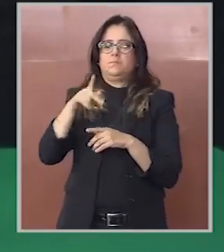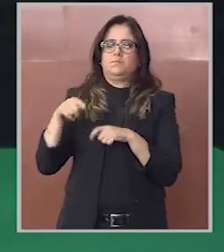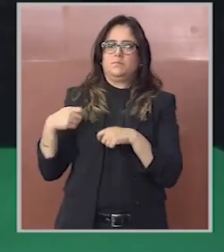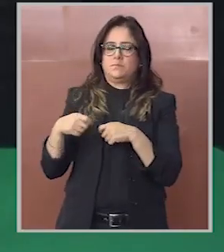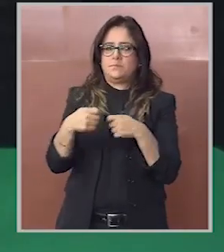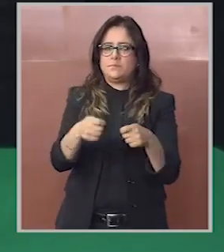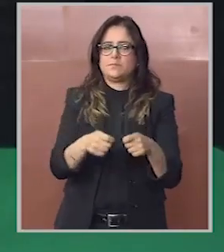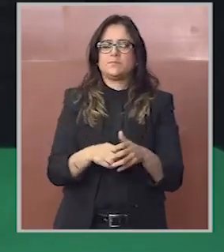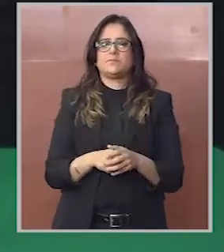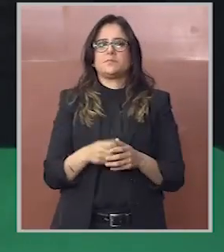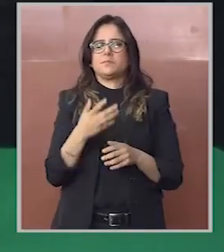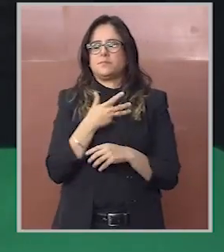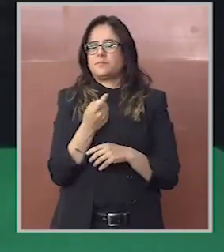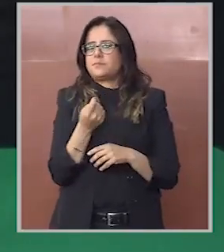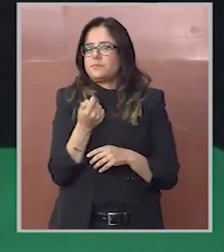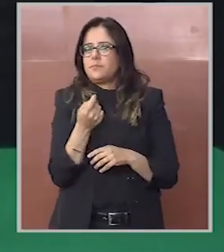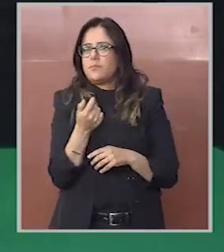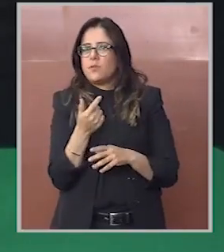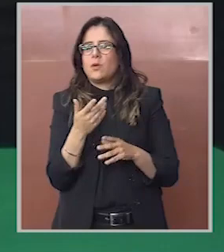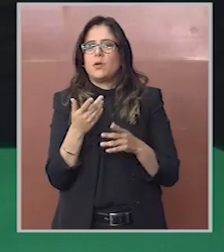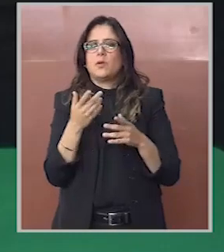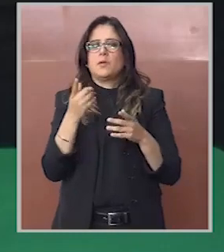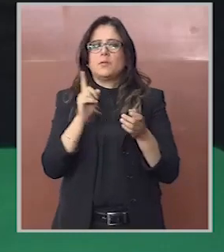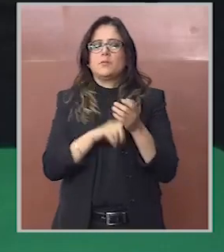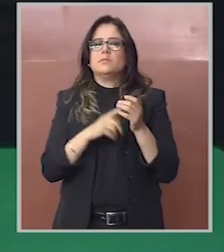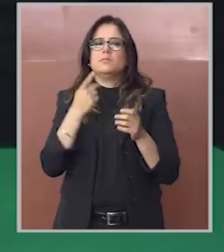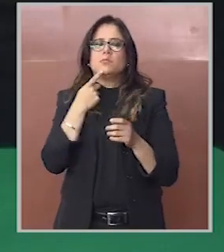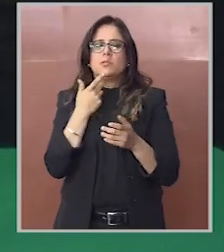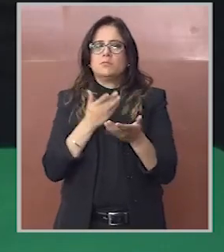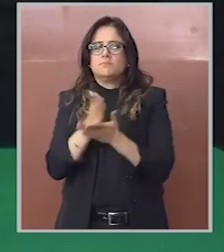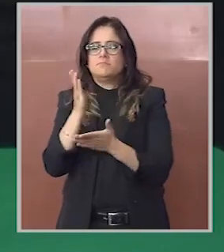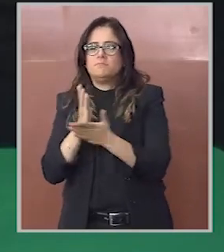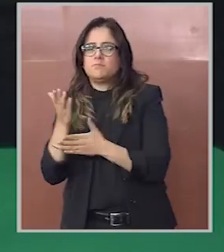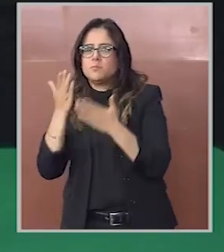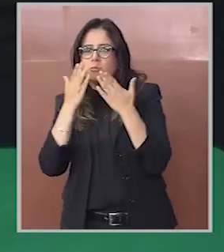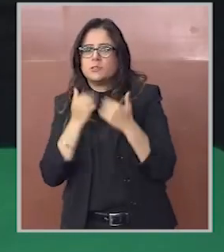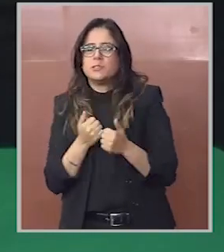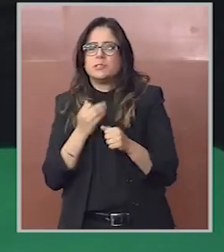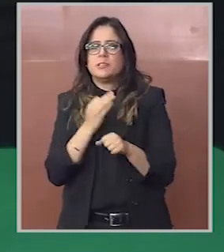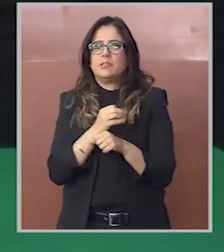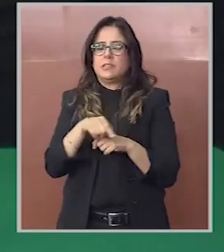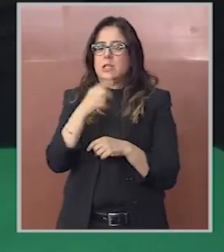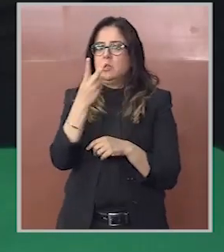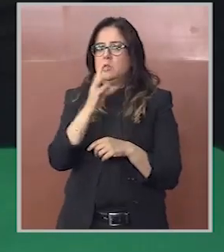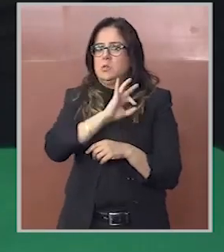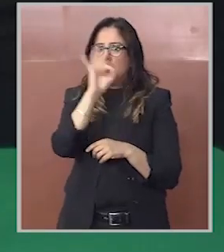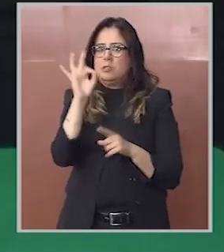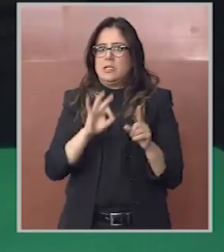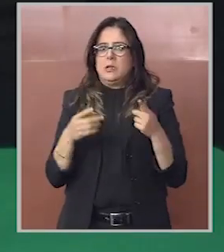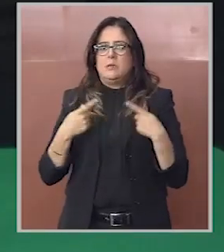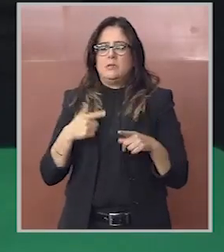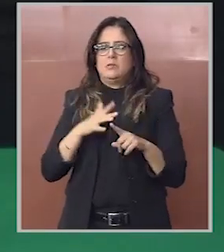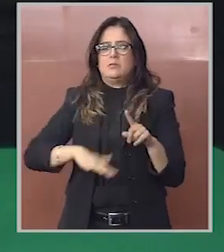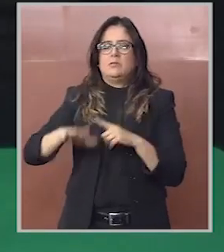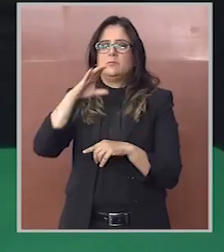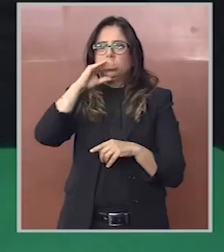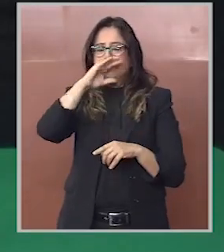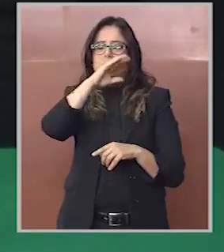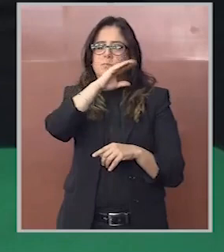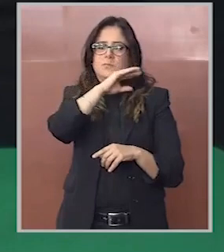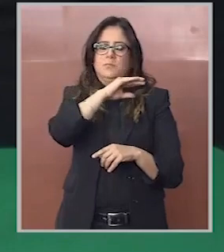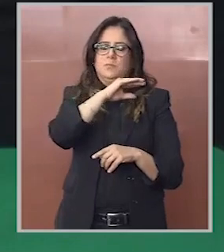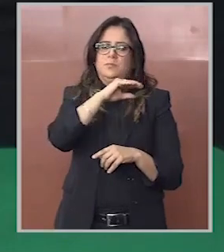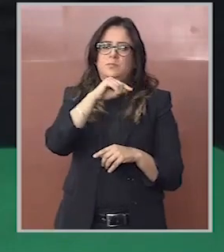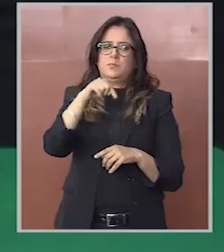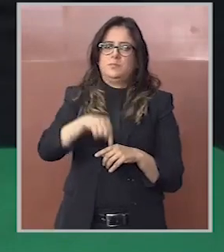política bueno acá creo que no llegan al 2% la población afrodescendiente hay países Brasil claramente llega al